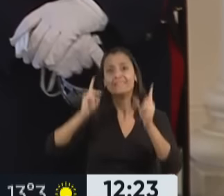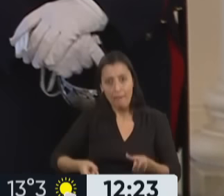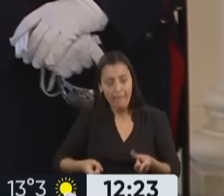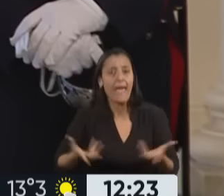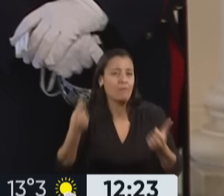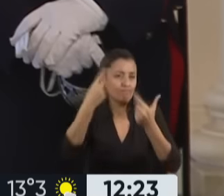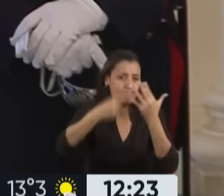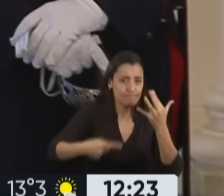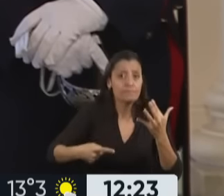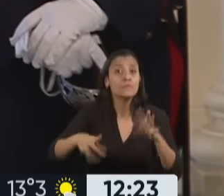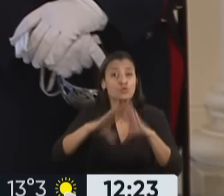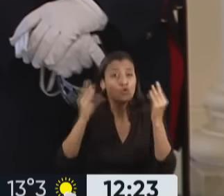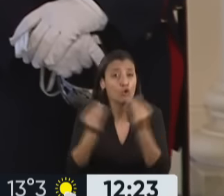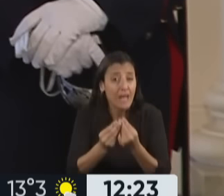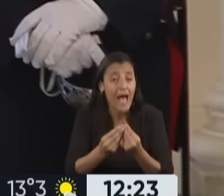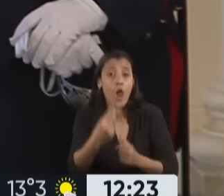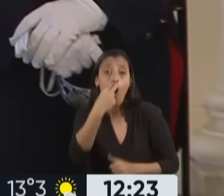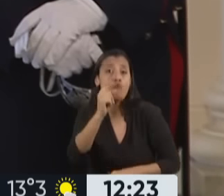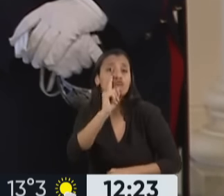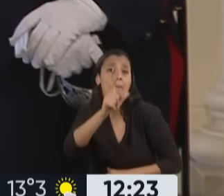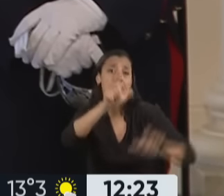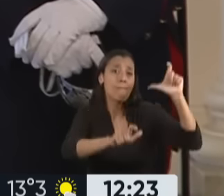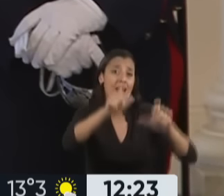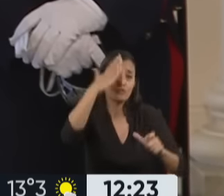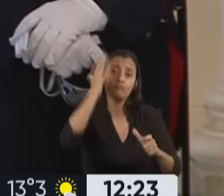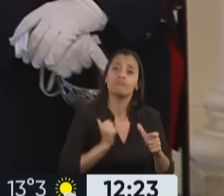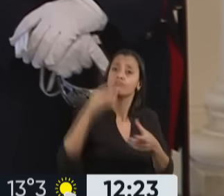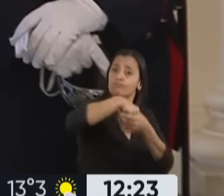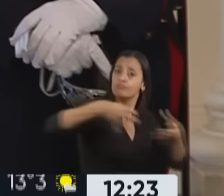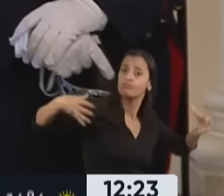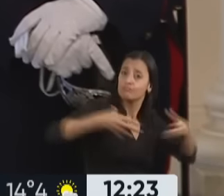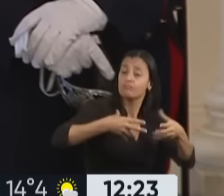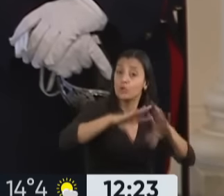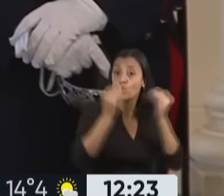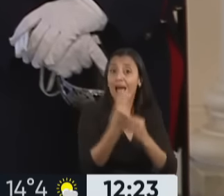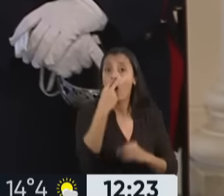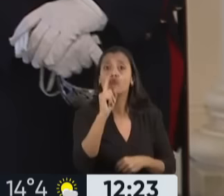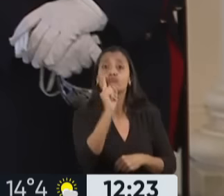Haití. O sea, 11.000 oficiales y suboficiales